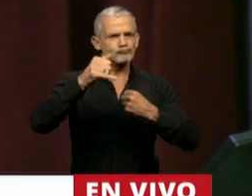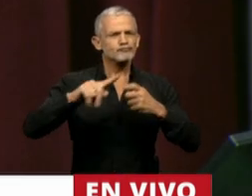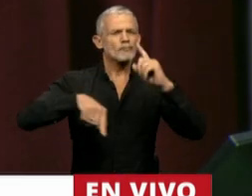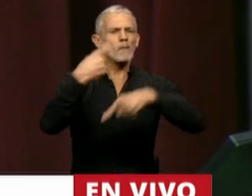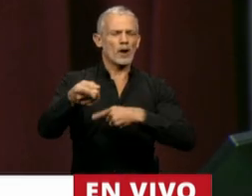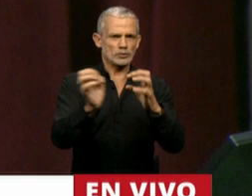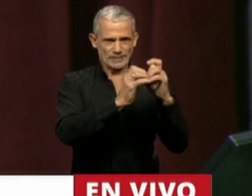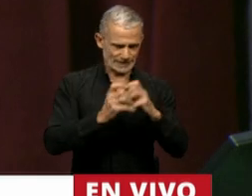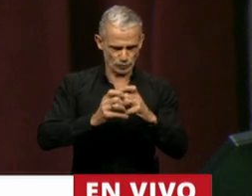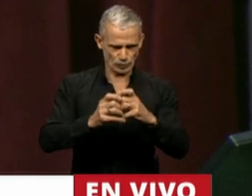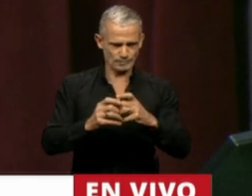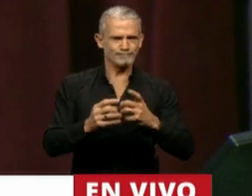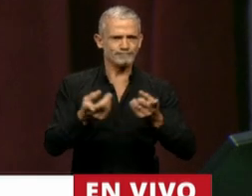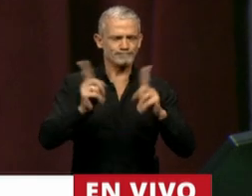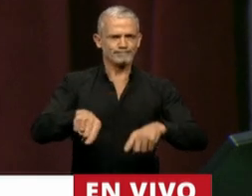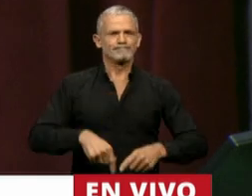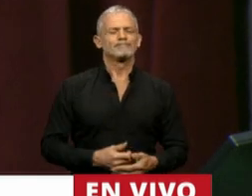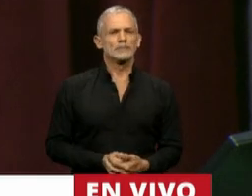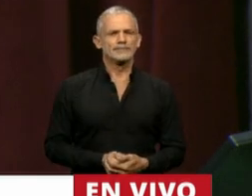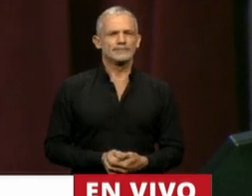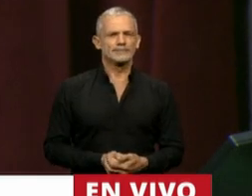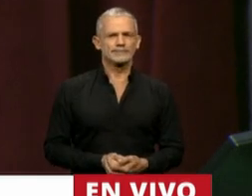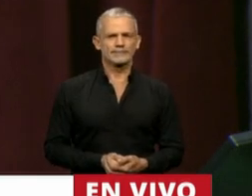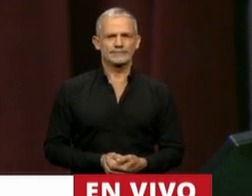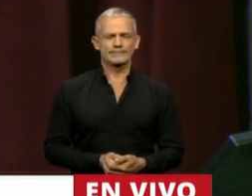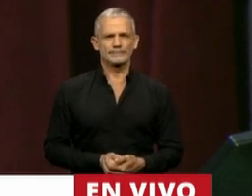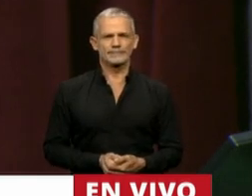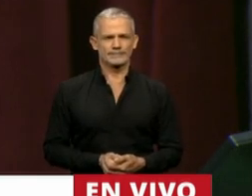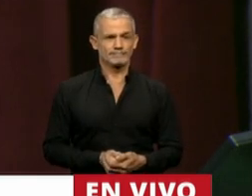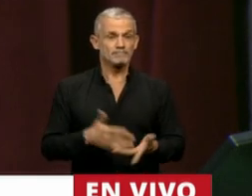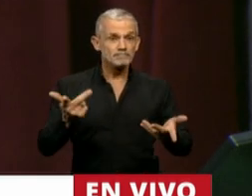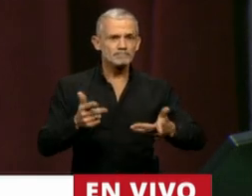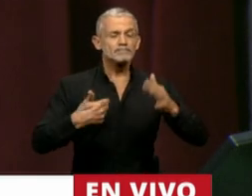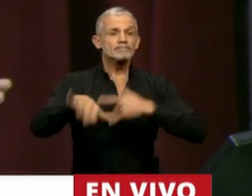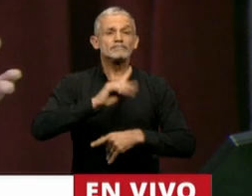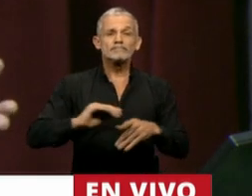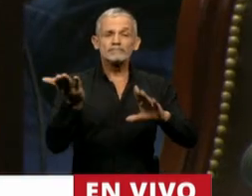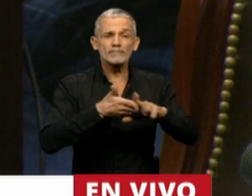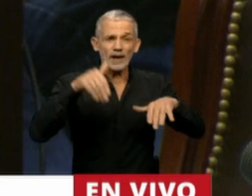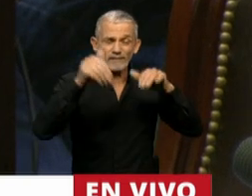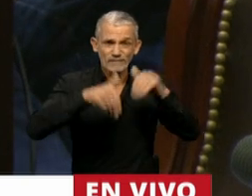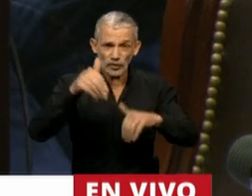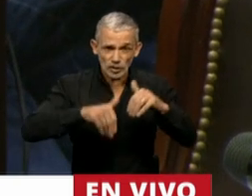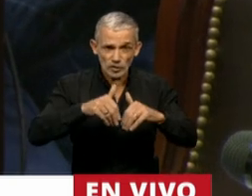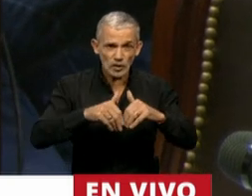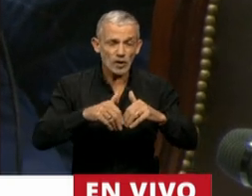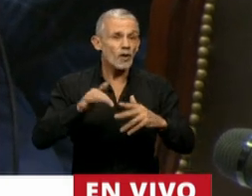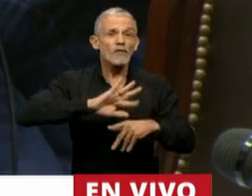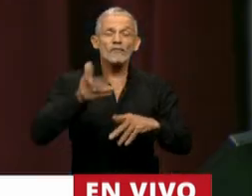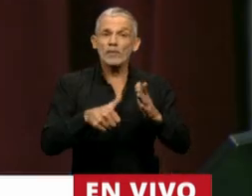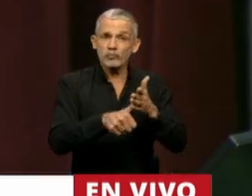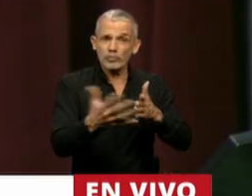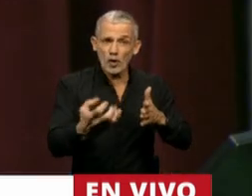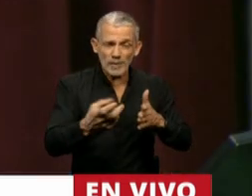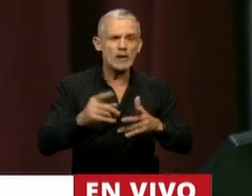trate de la misma en la misma idea se va a poner en votación de manera nominal